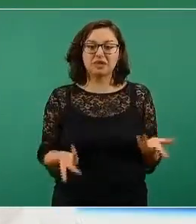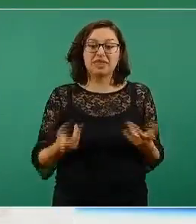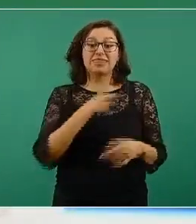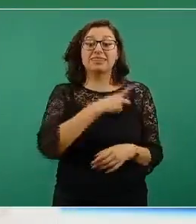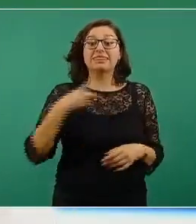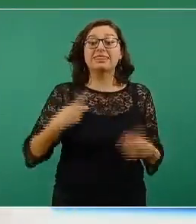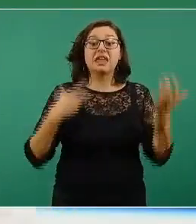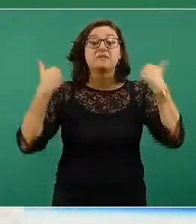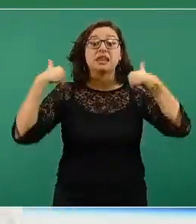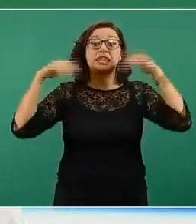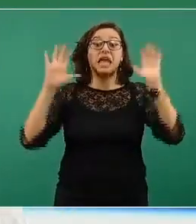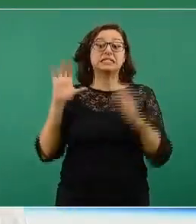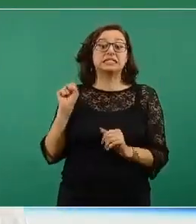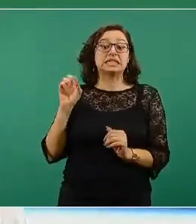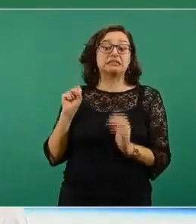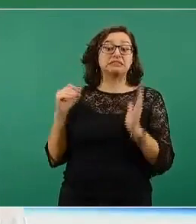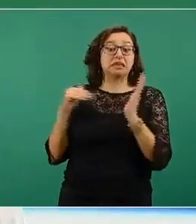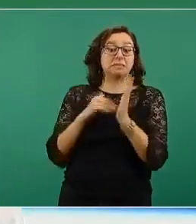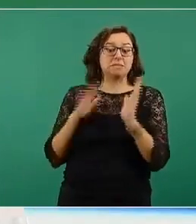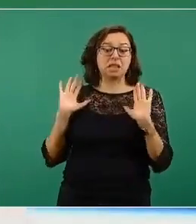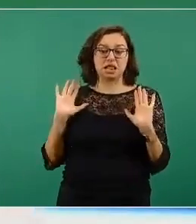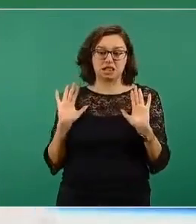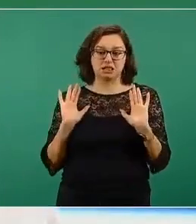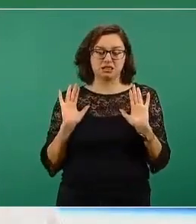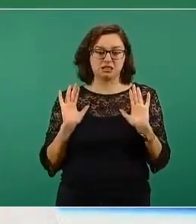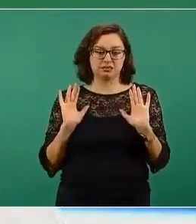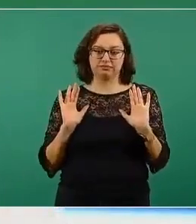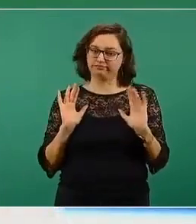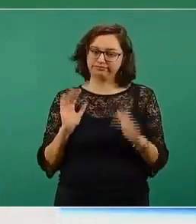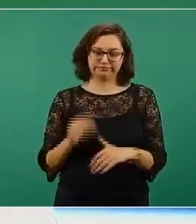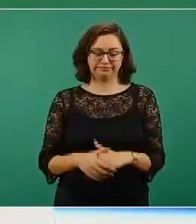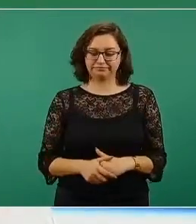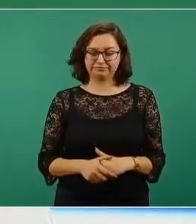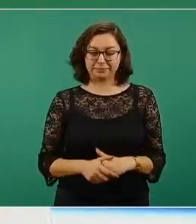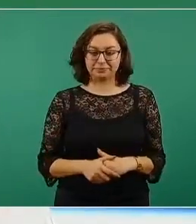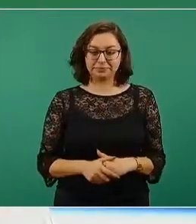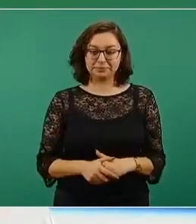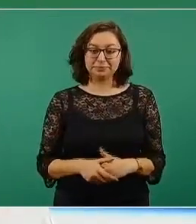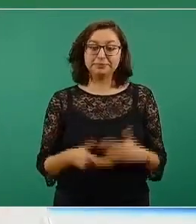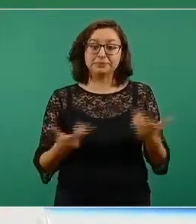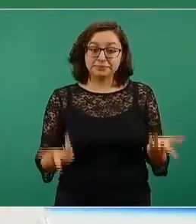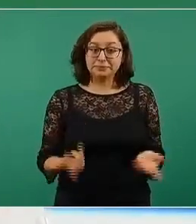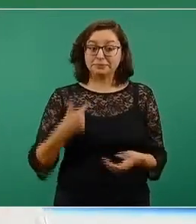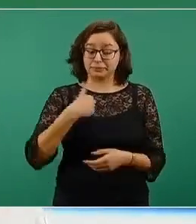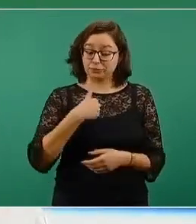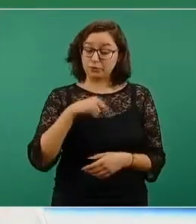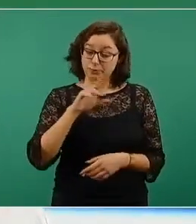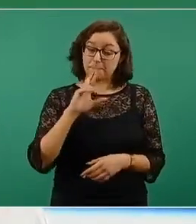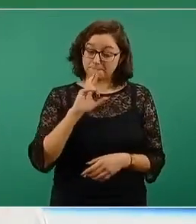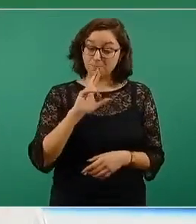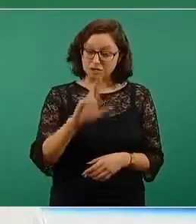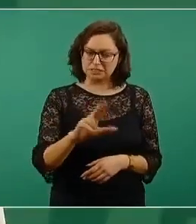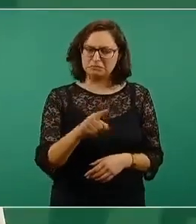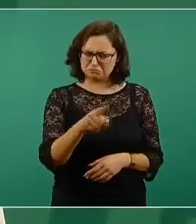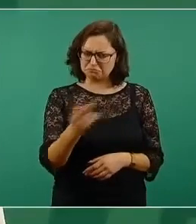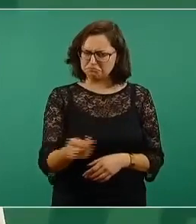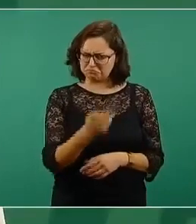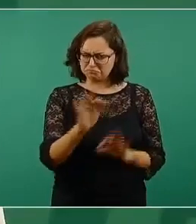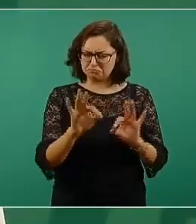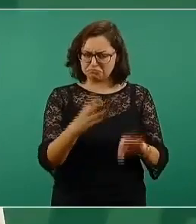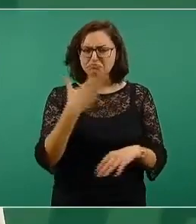lo que debió haber pasado. Y con esto termino de responder su pregunta, que me parece muy útil y muy interesante.